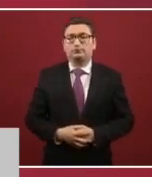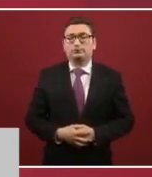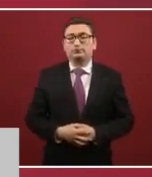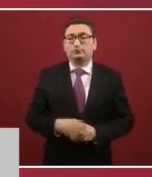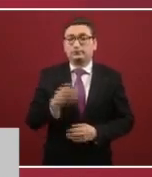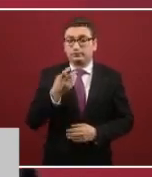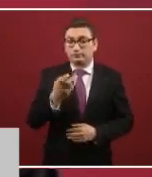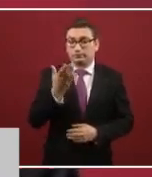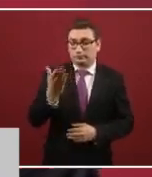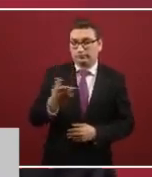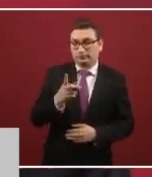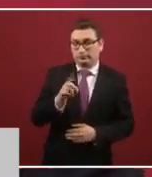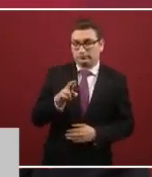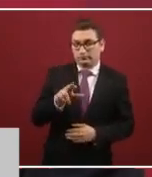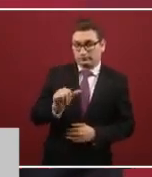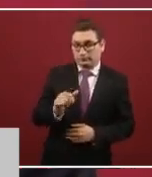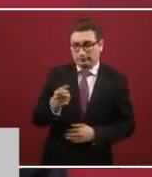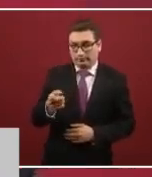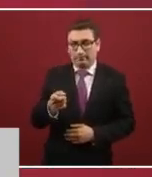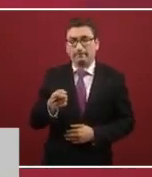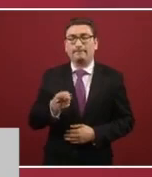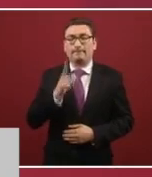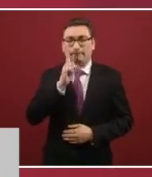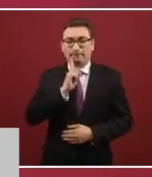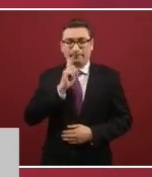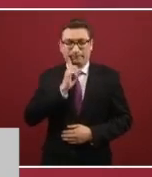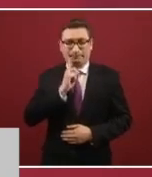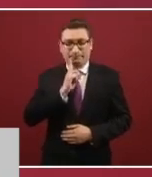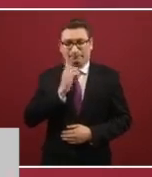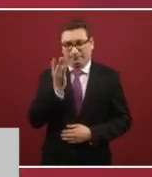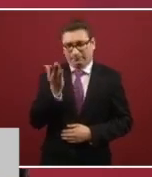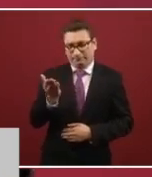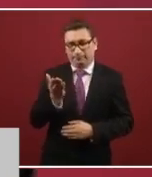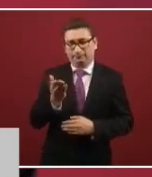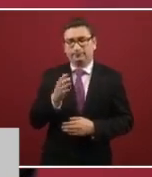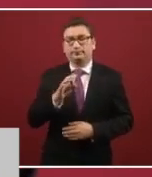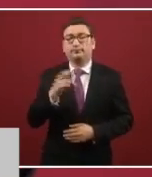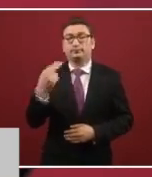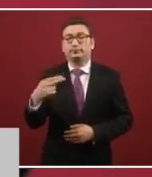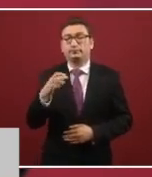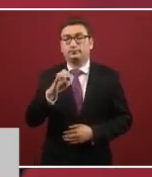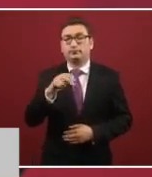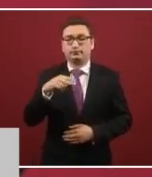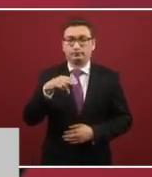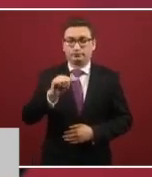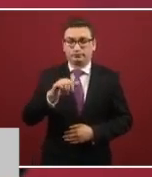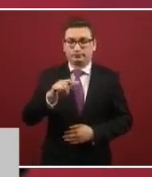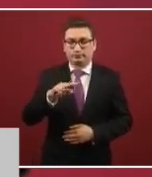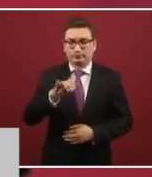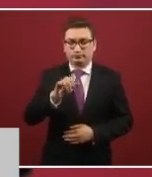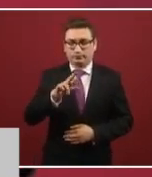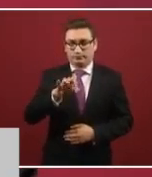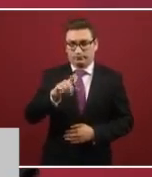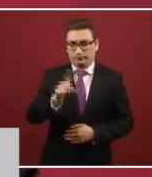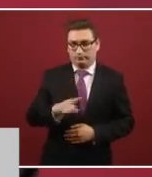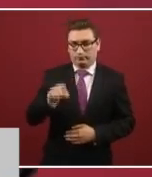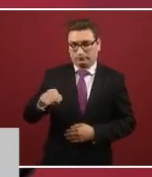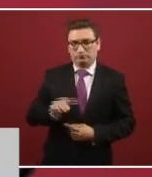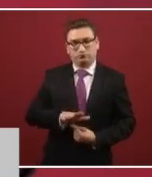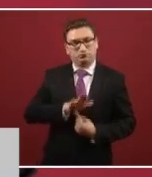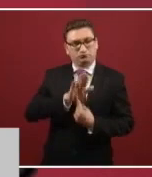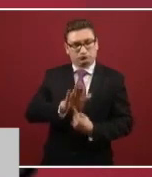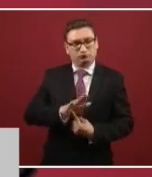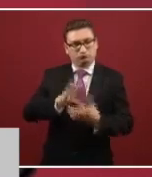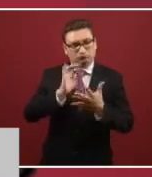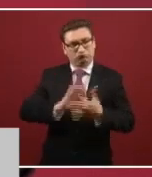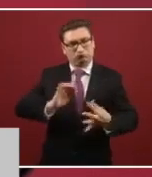Se mudará al departamento que se construyó en Palacio Nacional en el sexenio de Calderón y ocupará algunas zonas. Finalizará su mudanza al terminar el